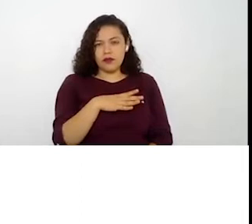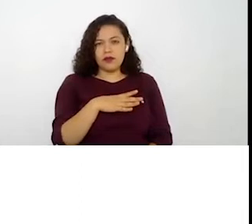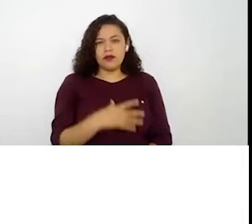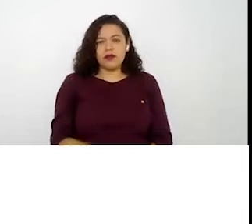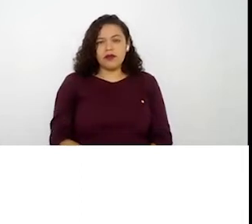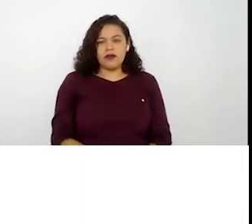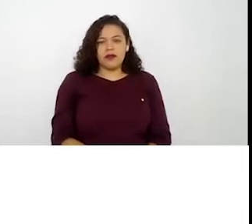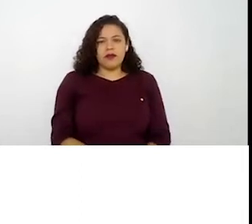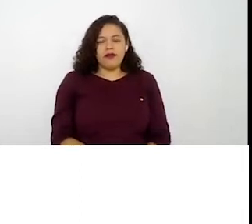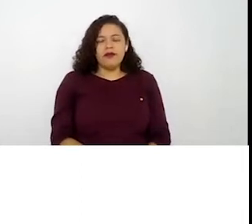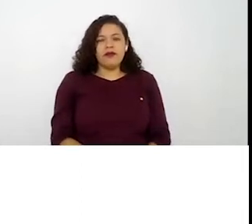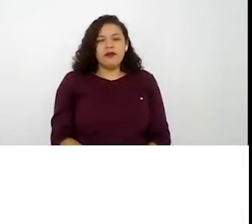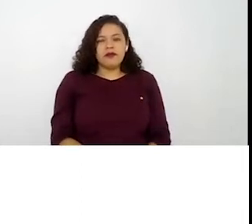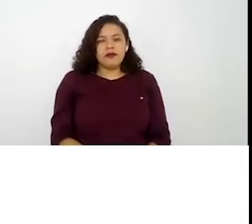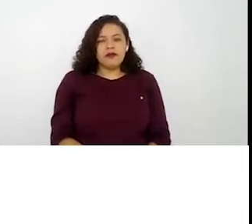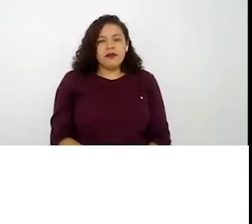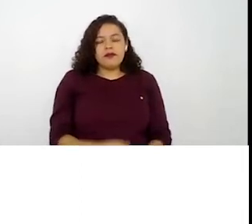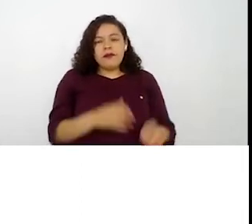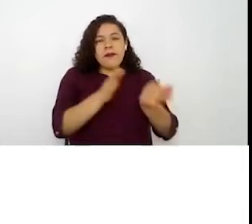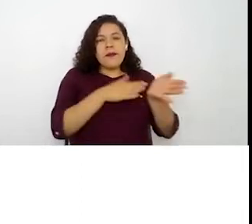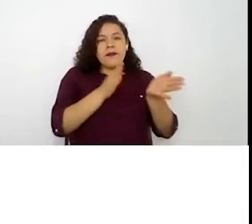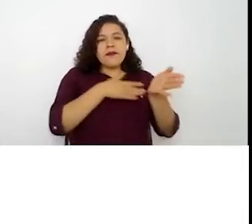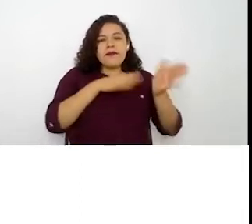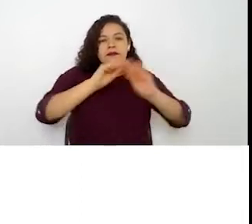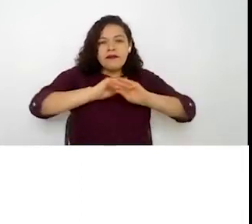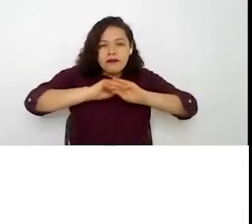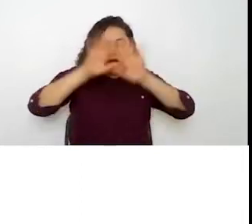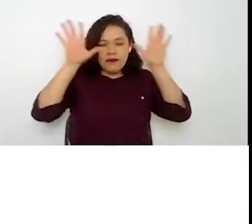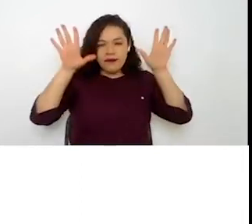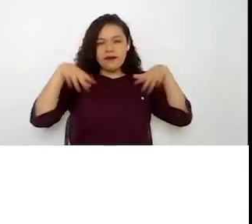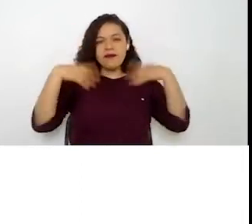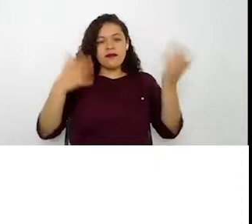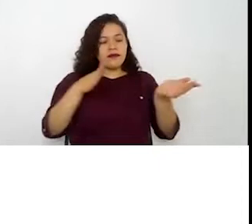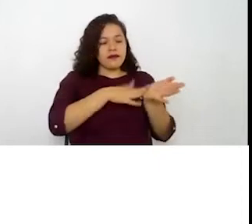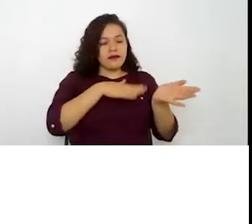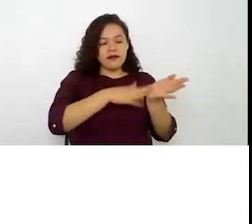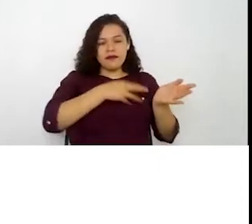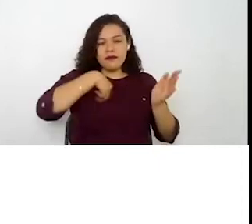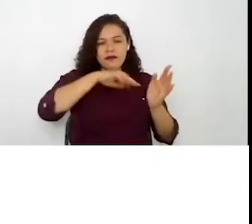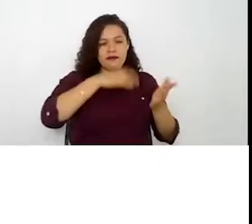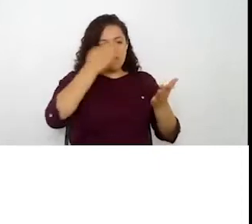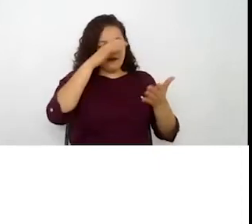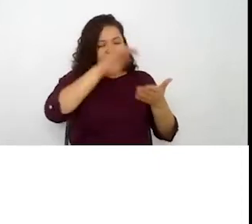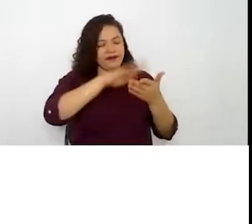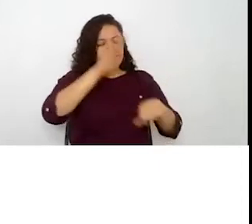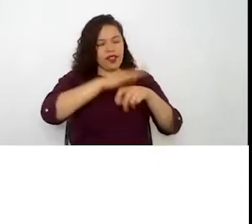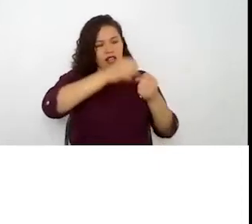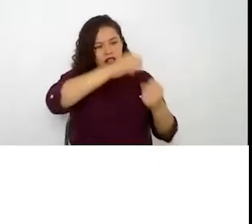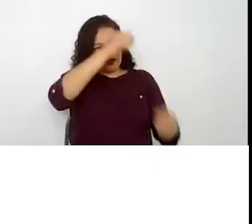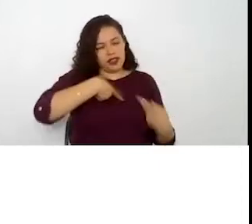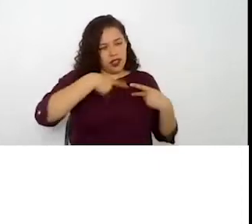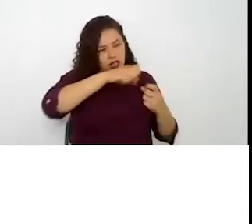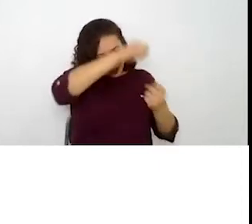una documentación muy clara vamos a tener una documentación que nos permita conocer más acerca de la persona